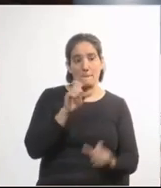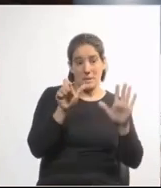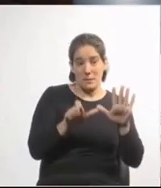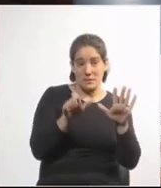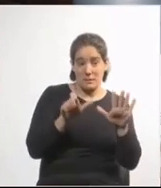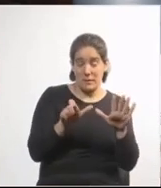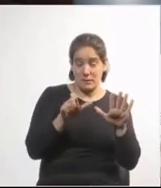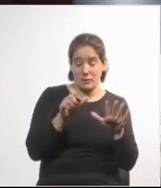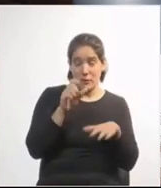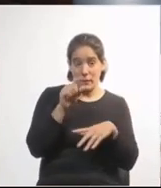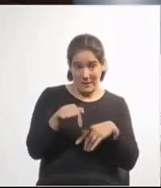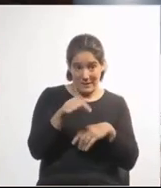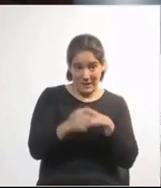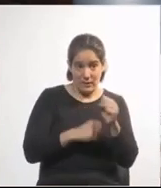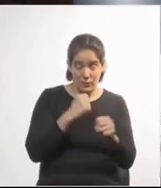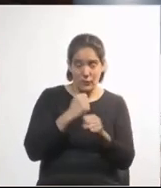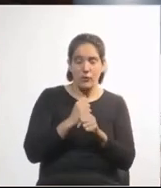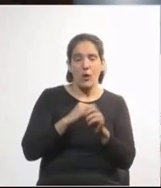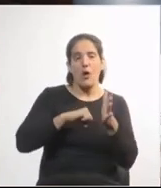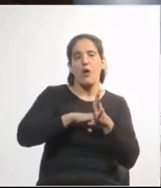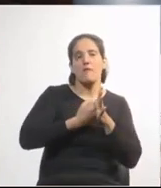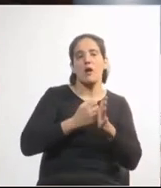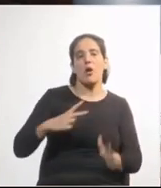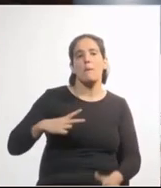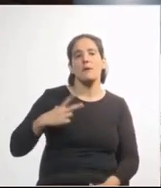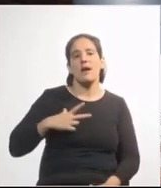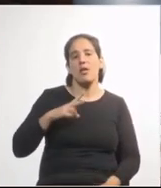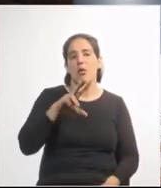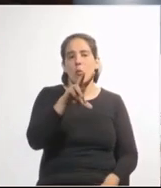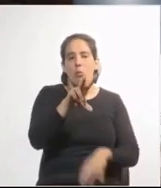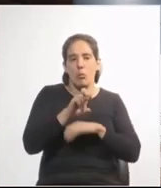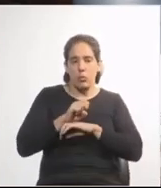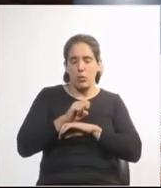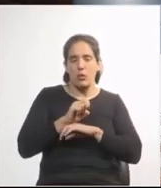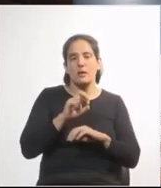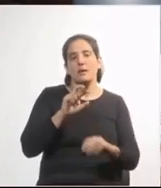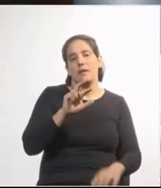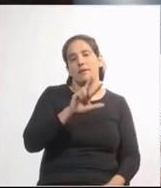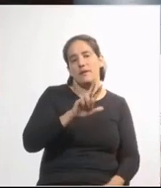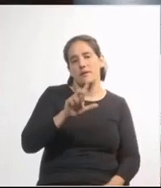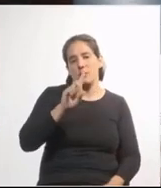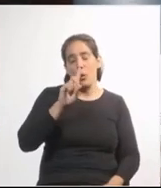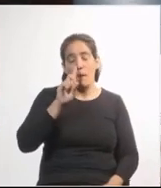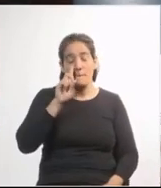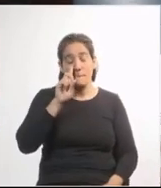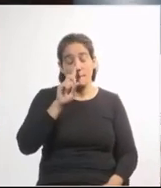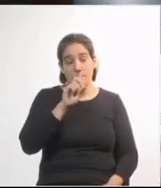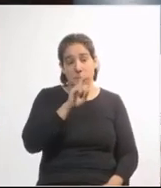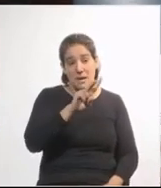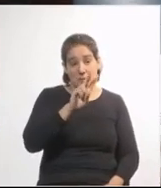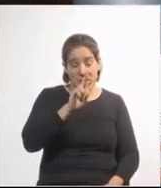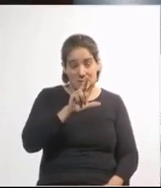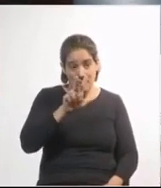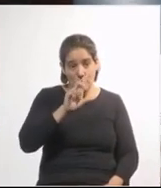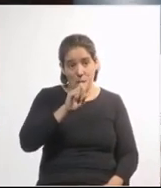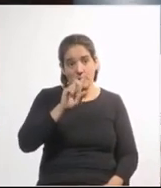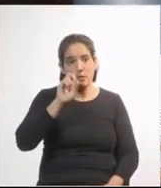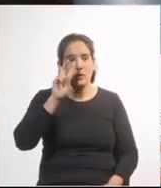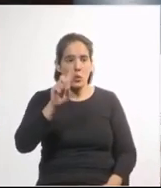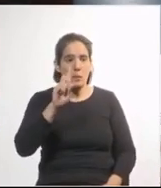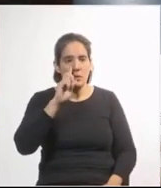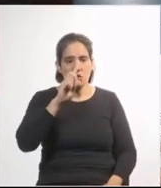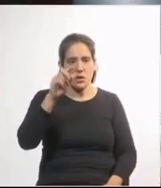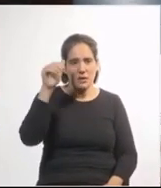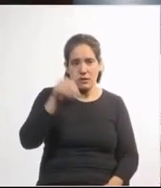semestre del 2023, los bancos privados acumularon 321 millones de dólares de ganancia,